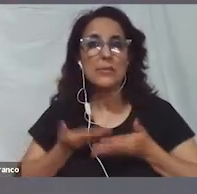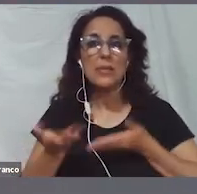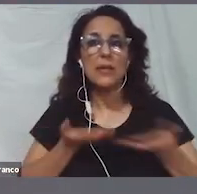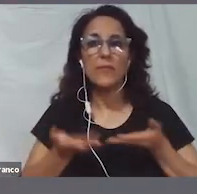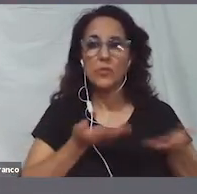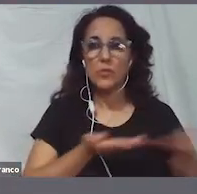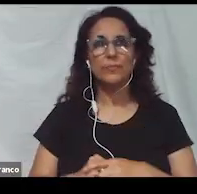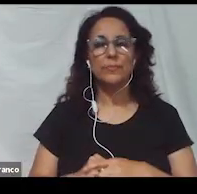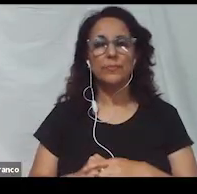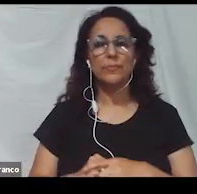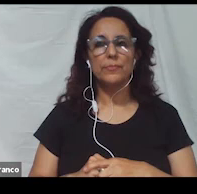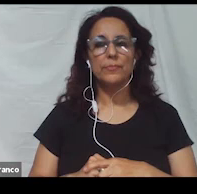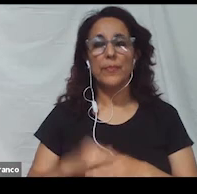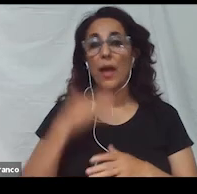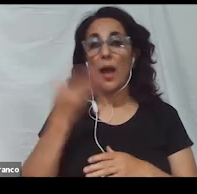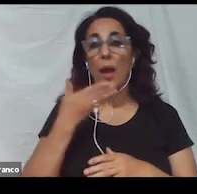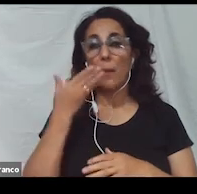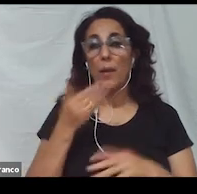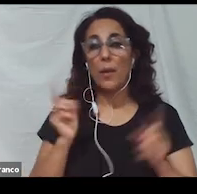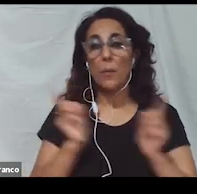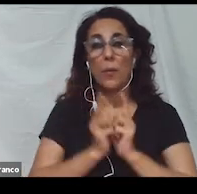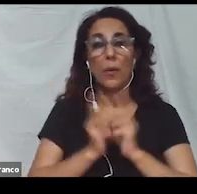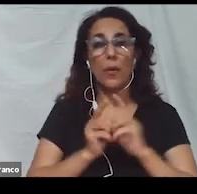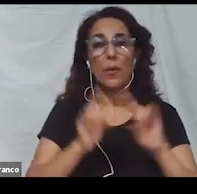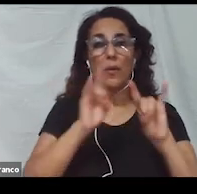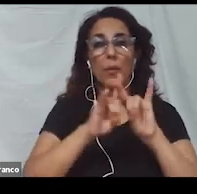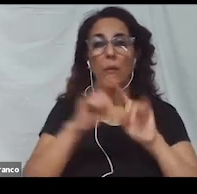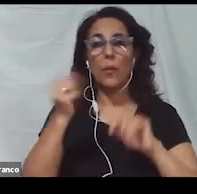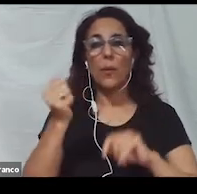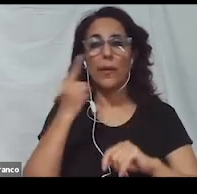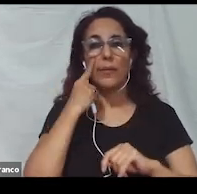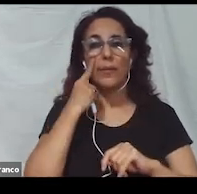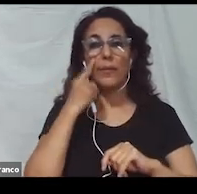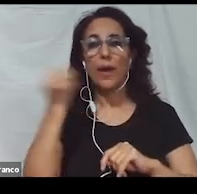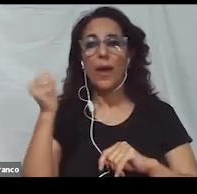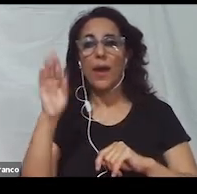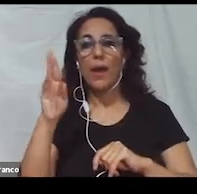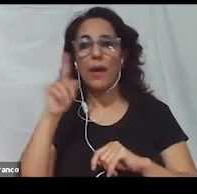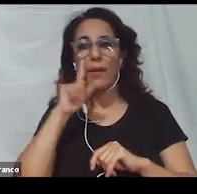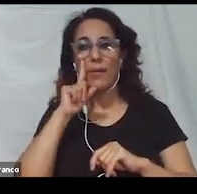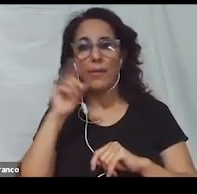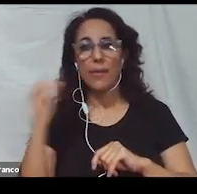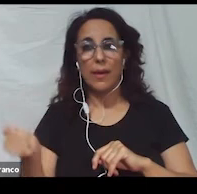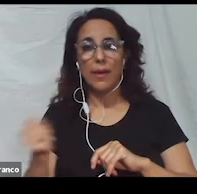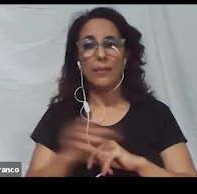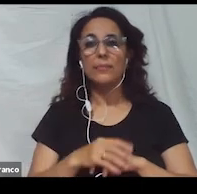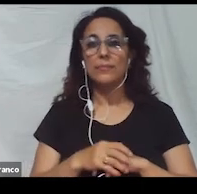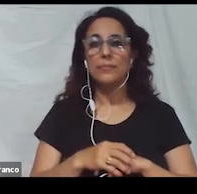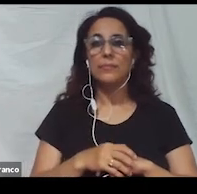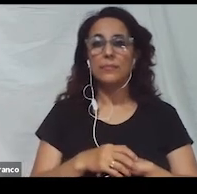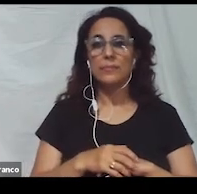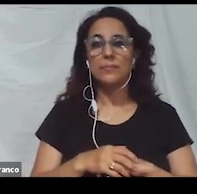¿Ok? Y vamos a hablar un poquito de Way Area, que quizás lo han escuchado